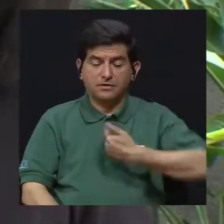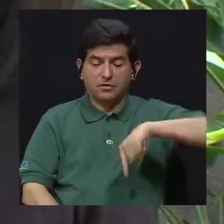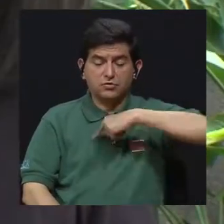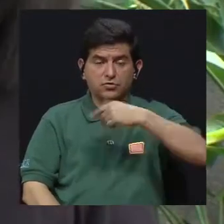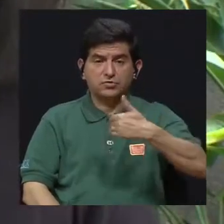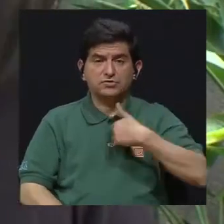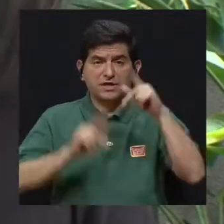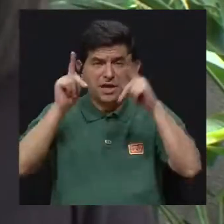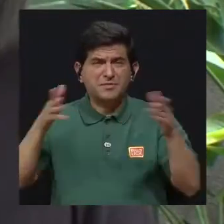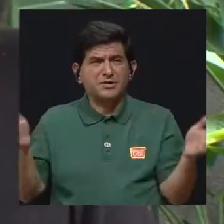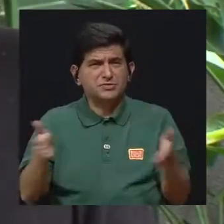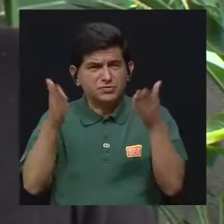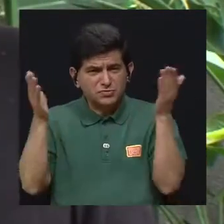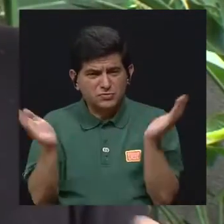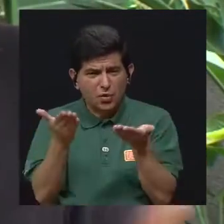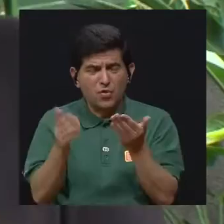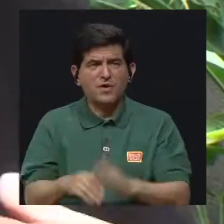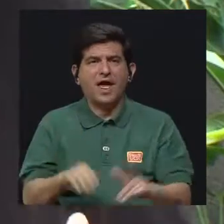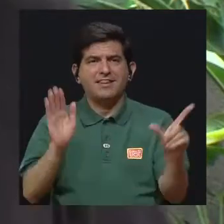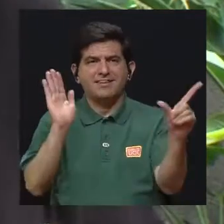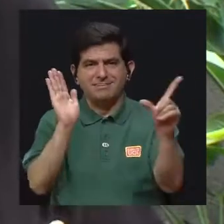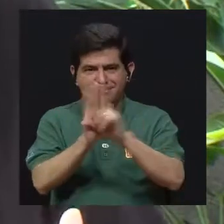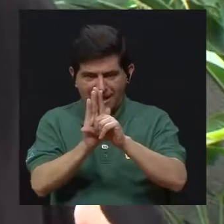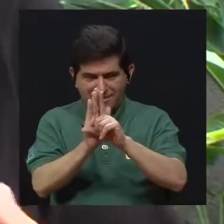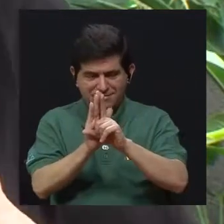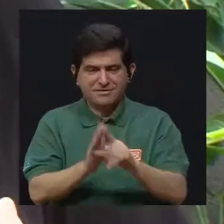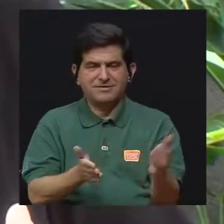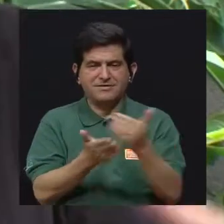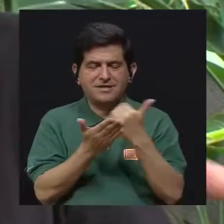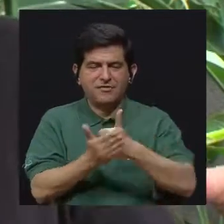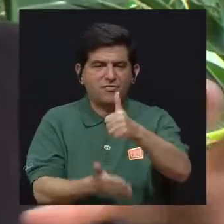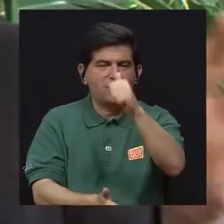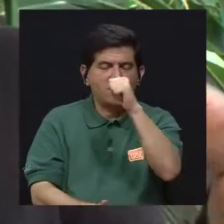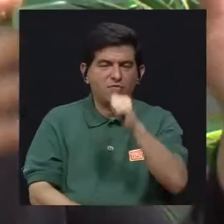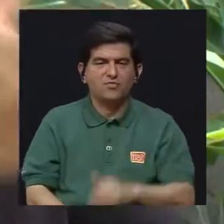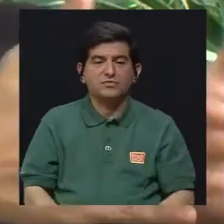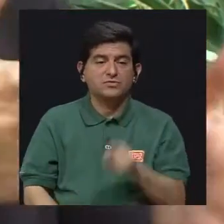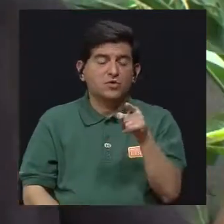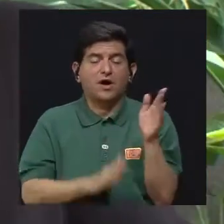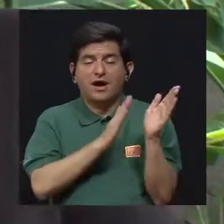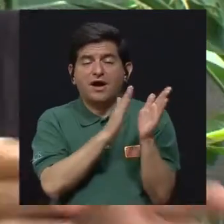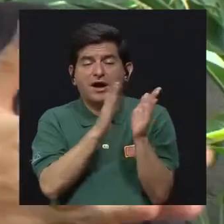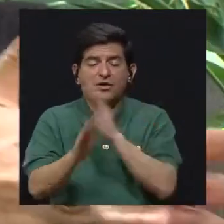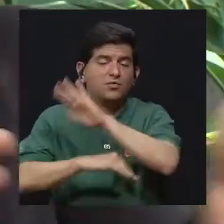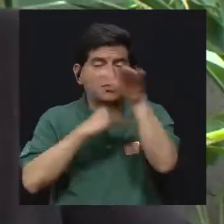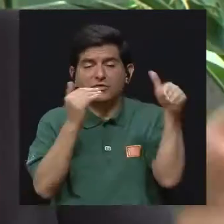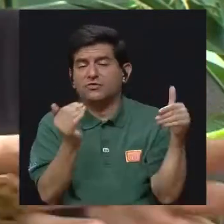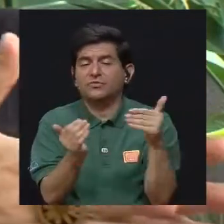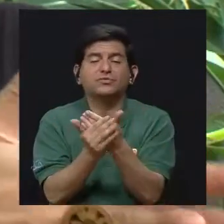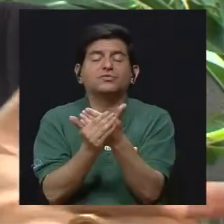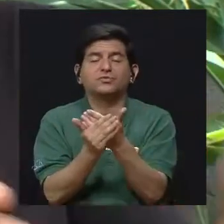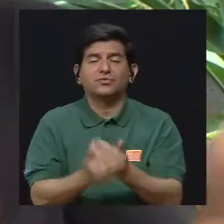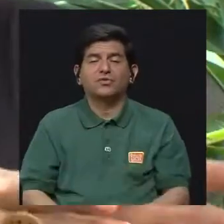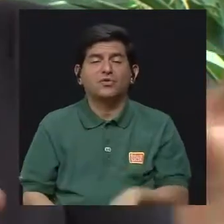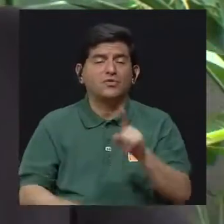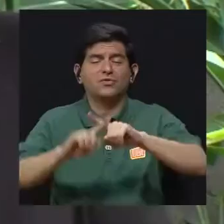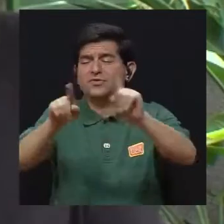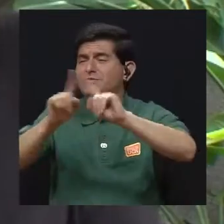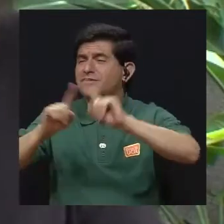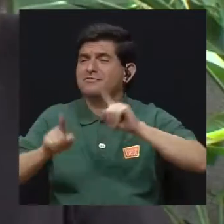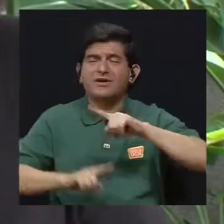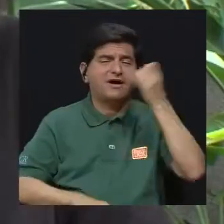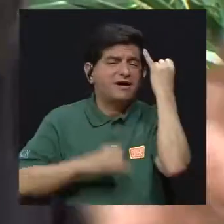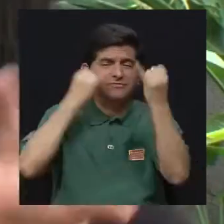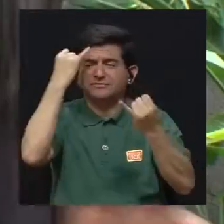también gente promoviendo una ley de recurso hídrico que venga a ordenar todo ese montón